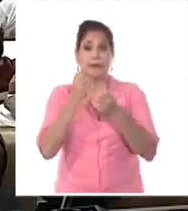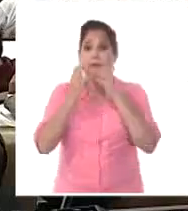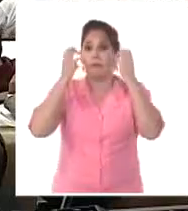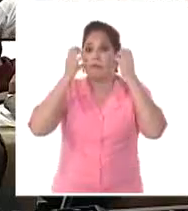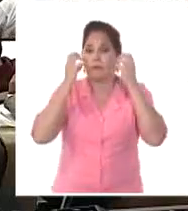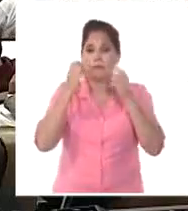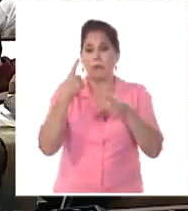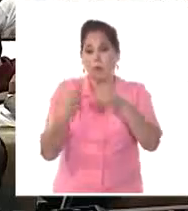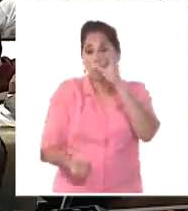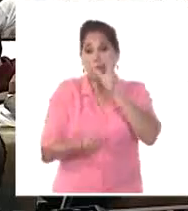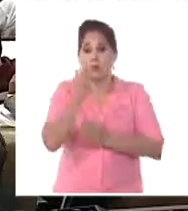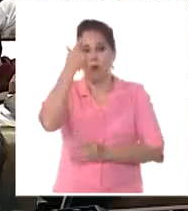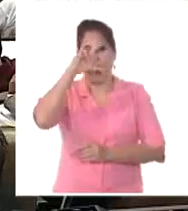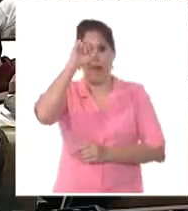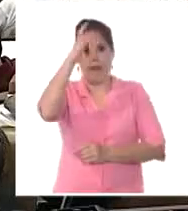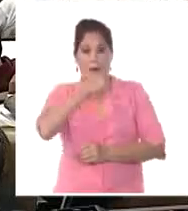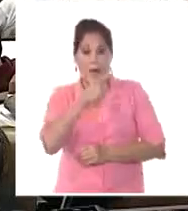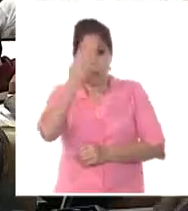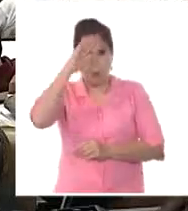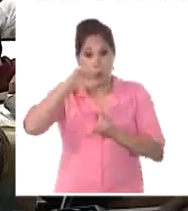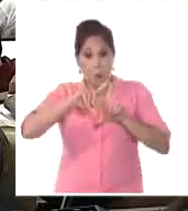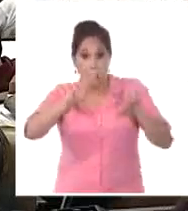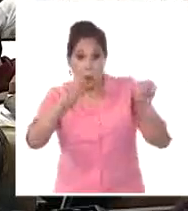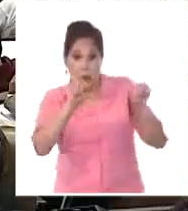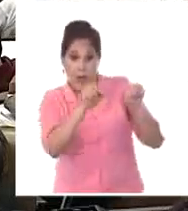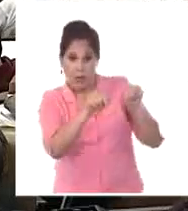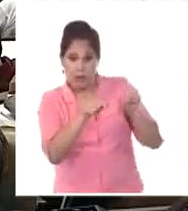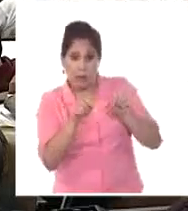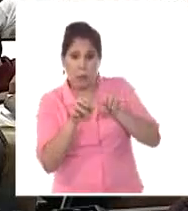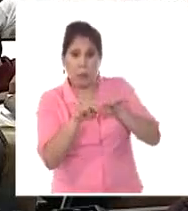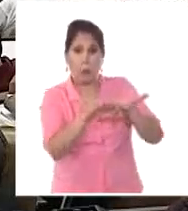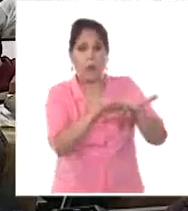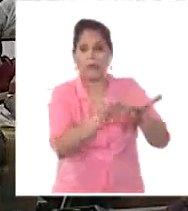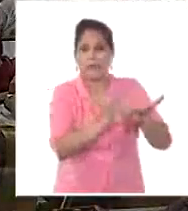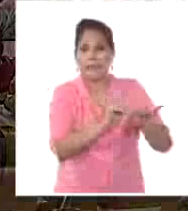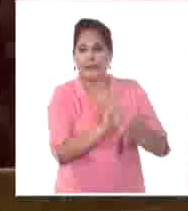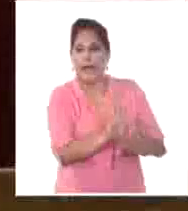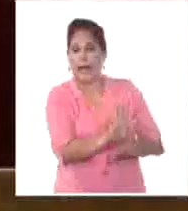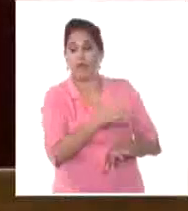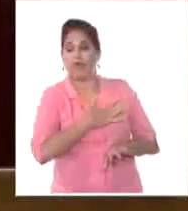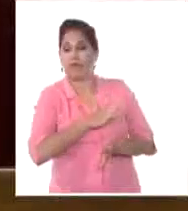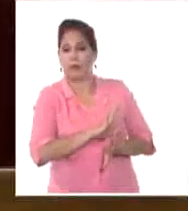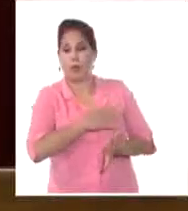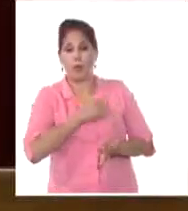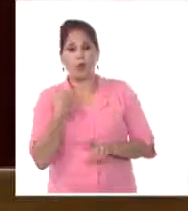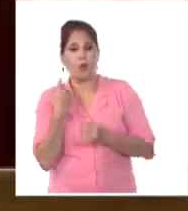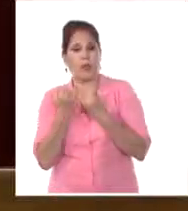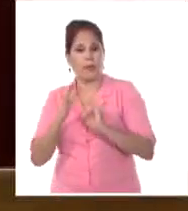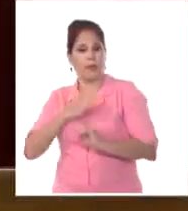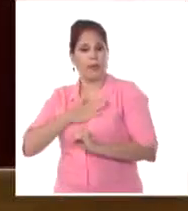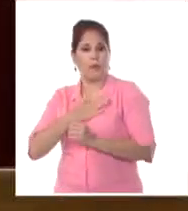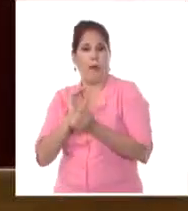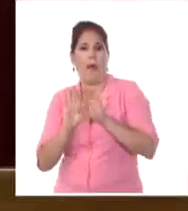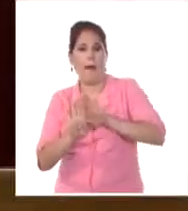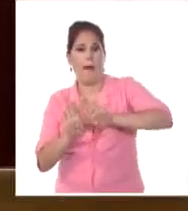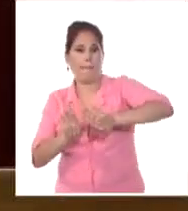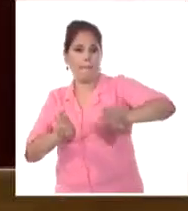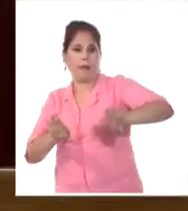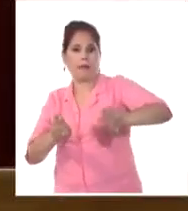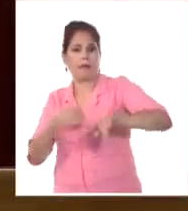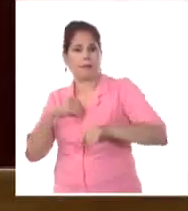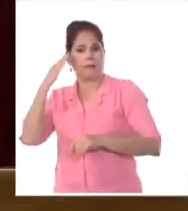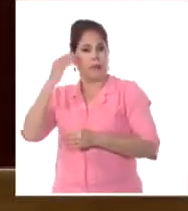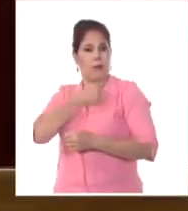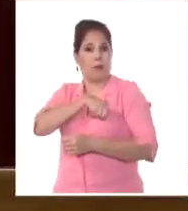ALCA. Como Cuba no se dejó llevar por aquellos cantos de sirena que muy pronto demostraron servir solo para endeudar más a